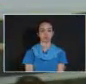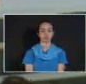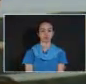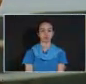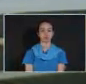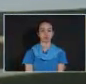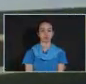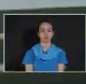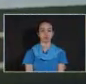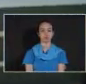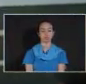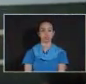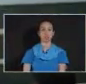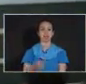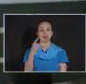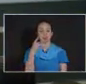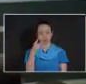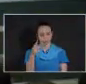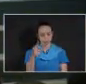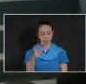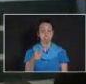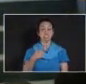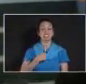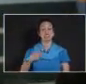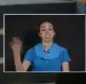Mire, si yo le traigo a usted mariachis cristianos,